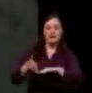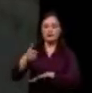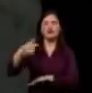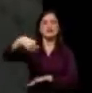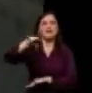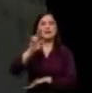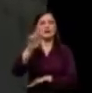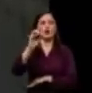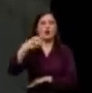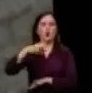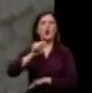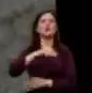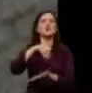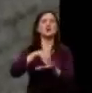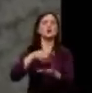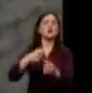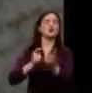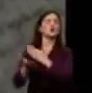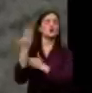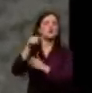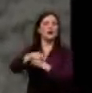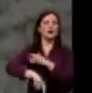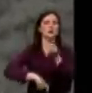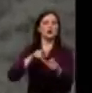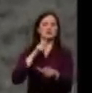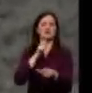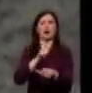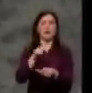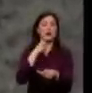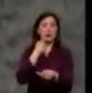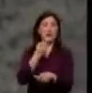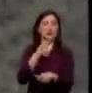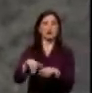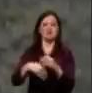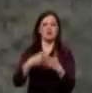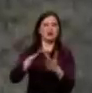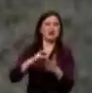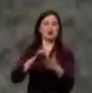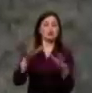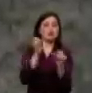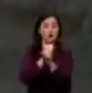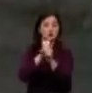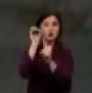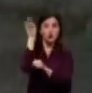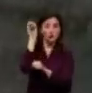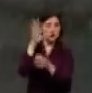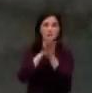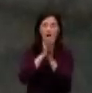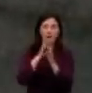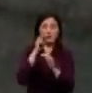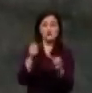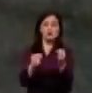asegura estar preocupado por el inminente peligro que representa, pues en la noche no hay iluminación que les permita ver